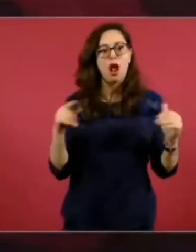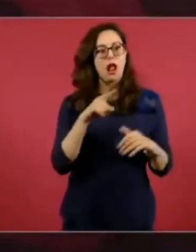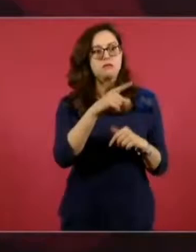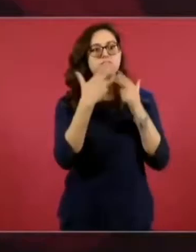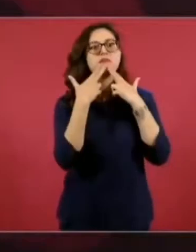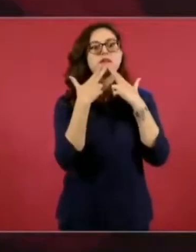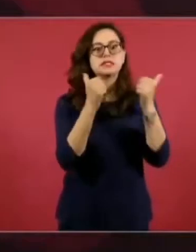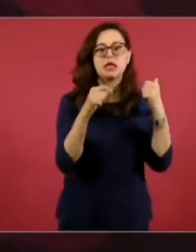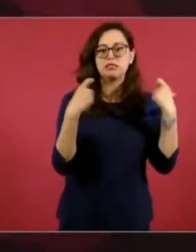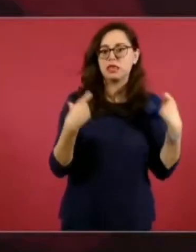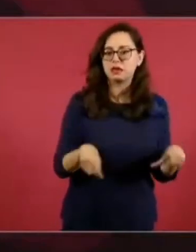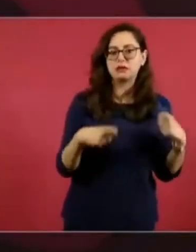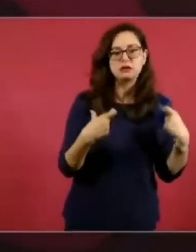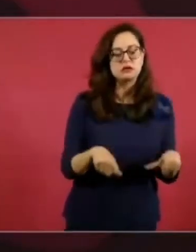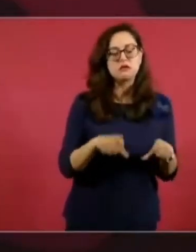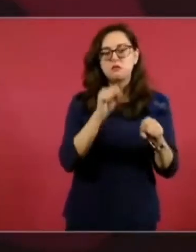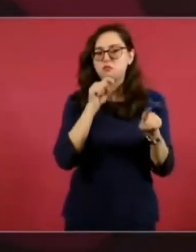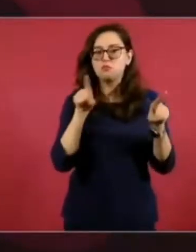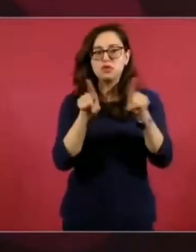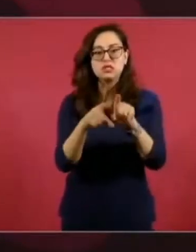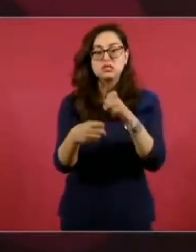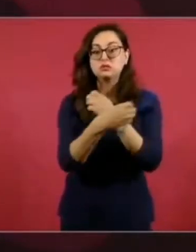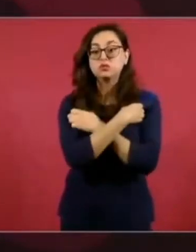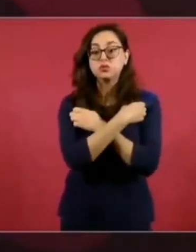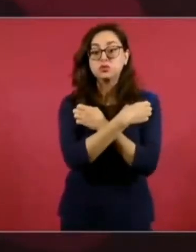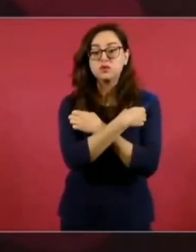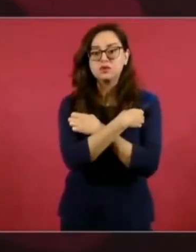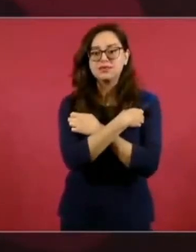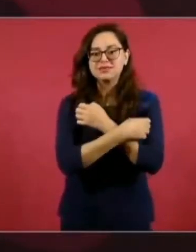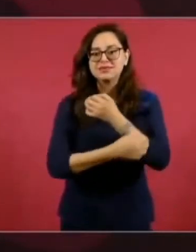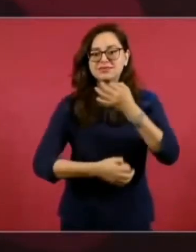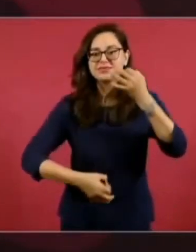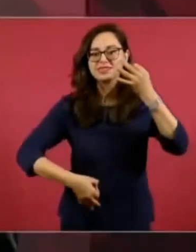hacendado, que haya tribunales